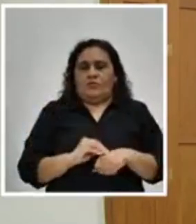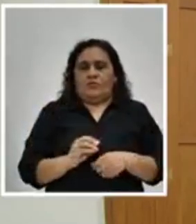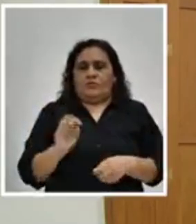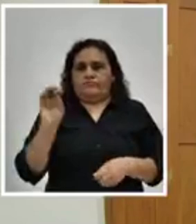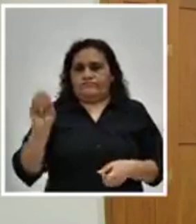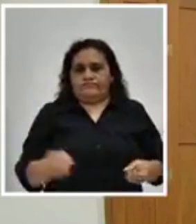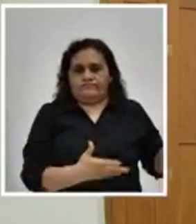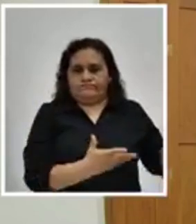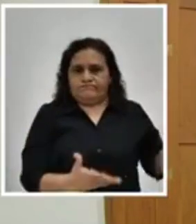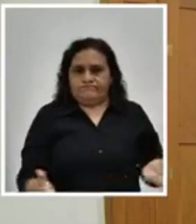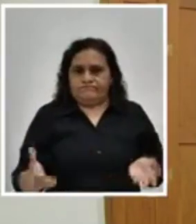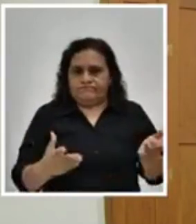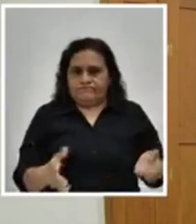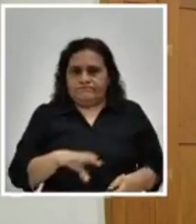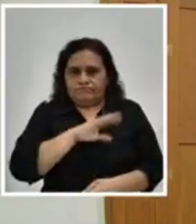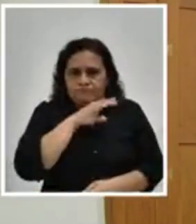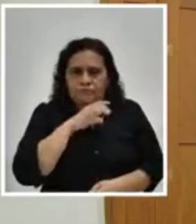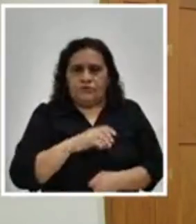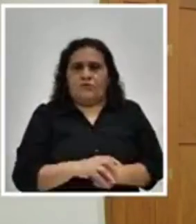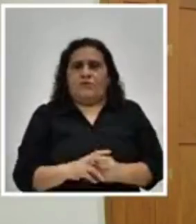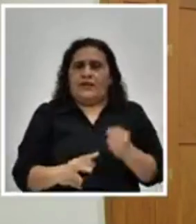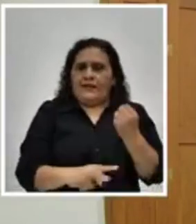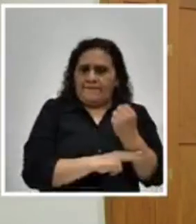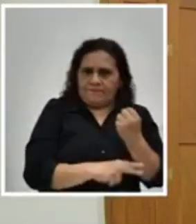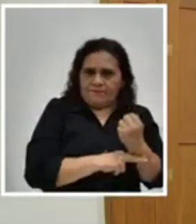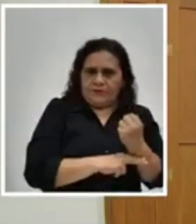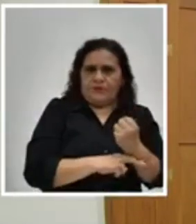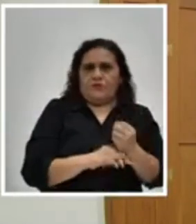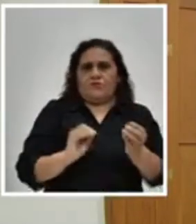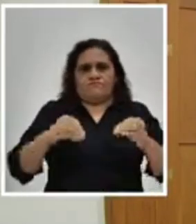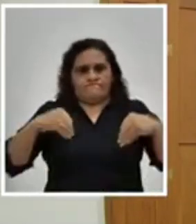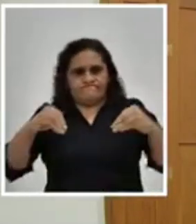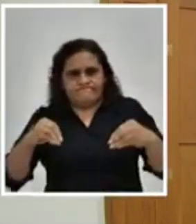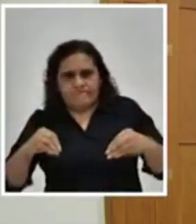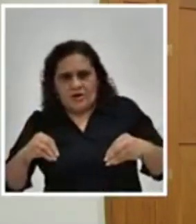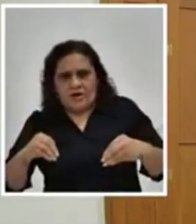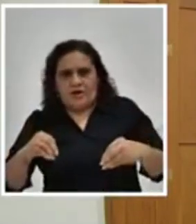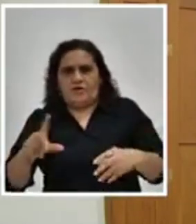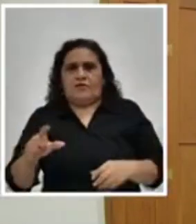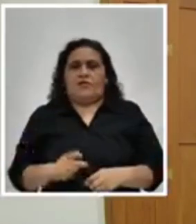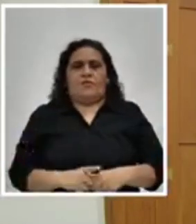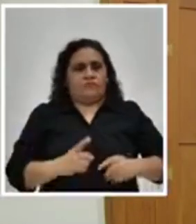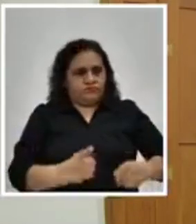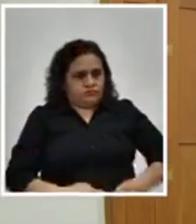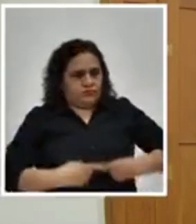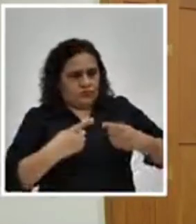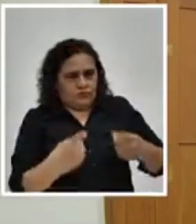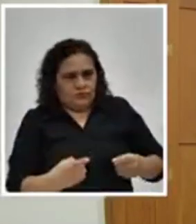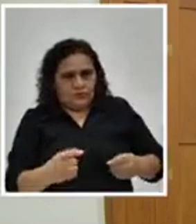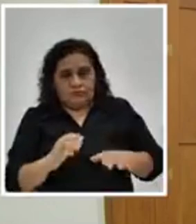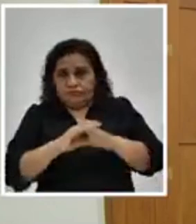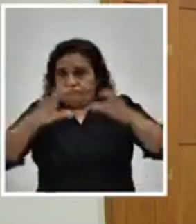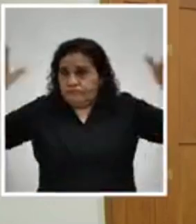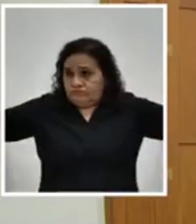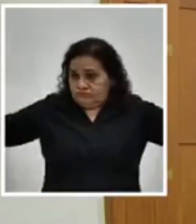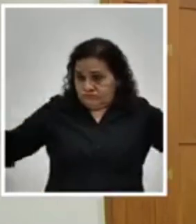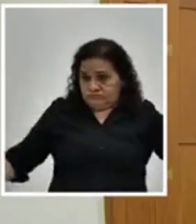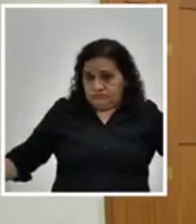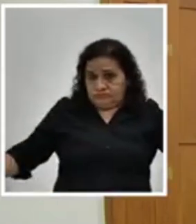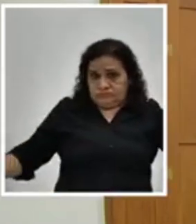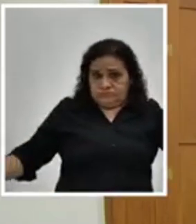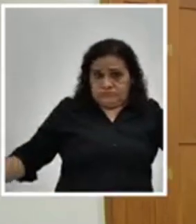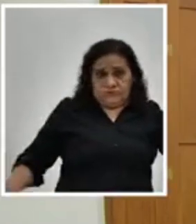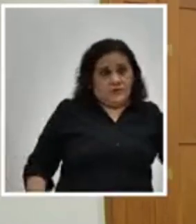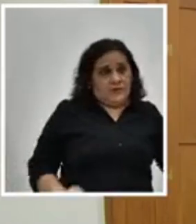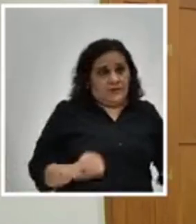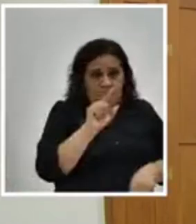vidrio. Hay que añadir la obtención a través de donaciones de contenedores especiales que han sido colocados en